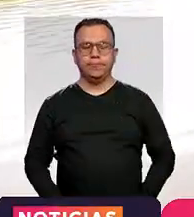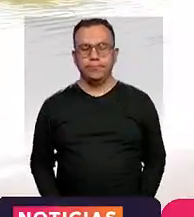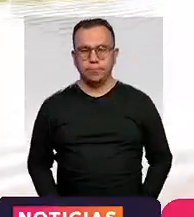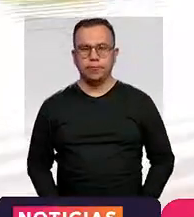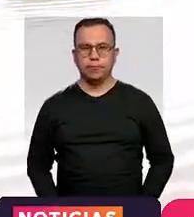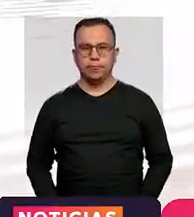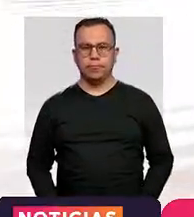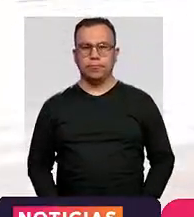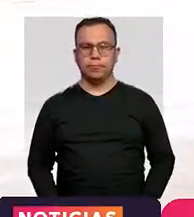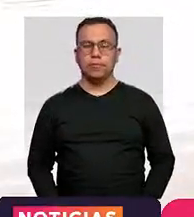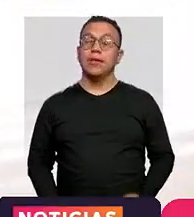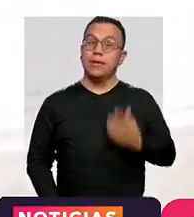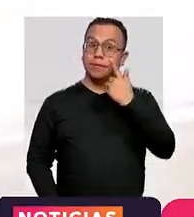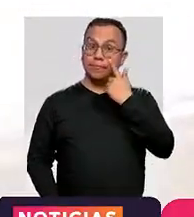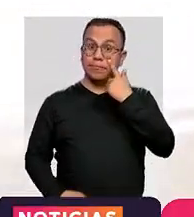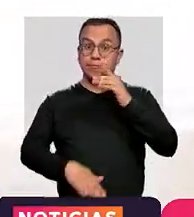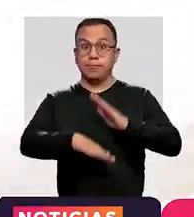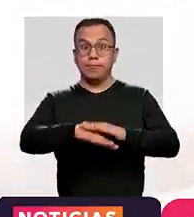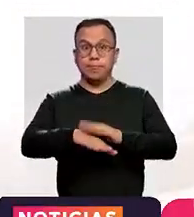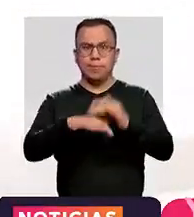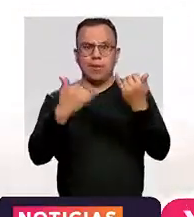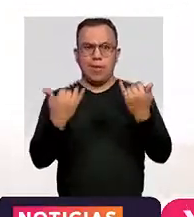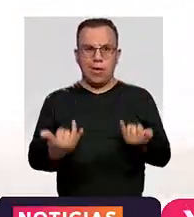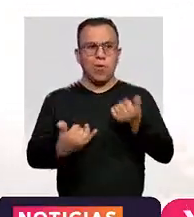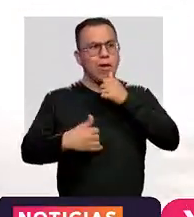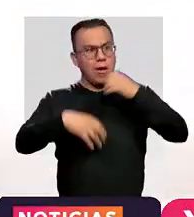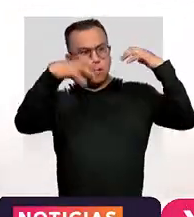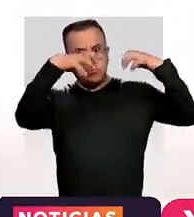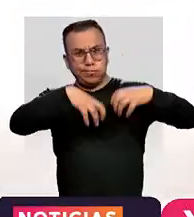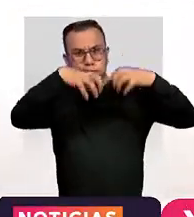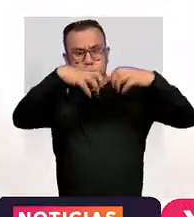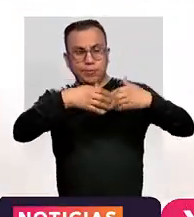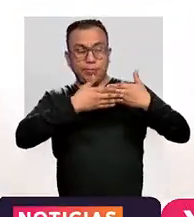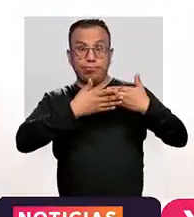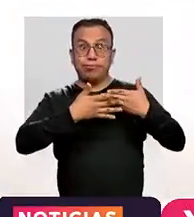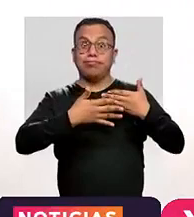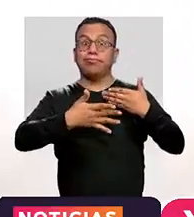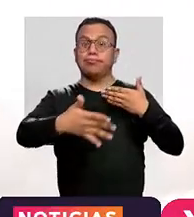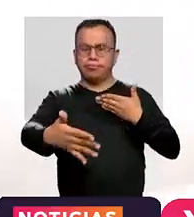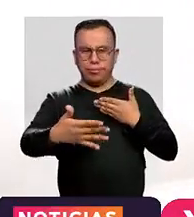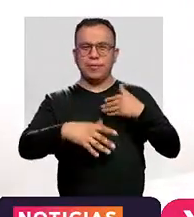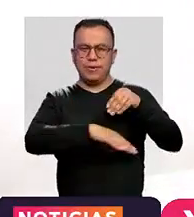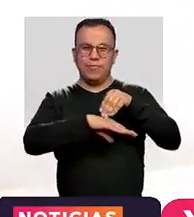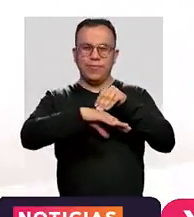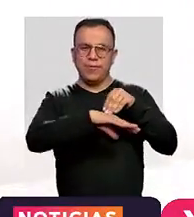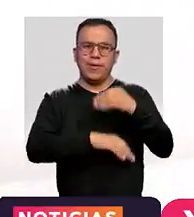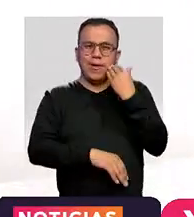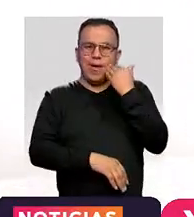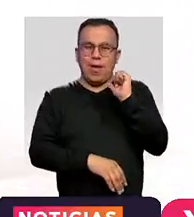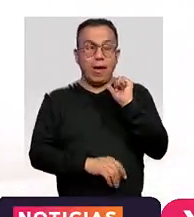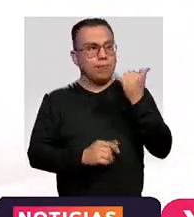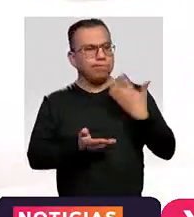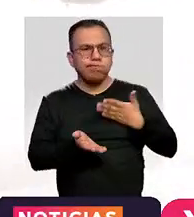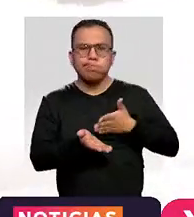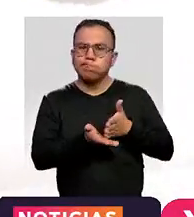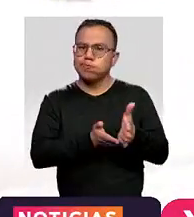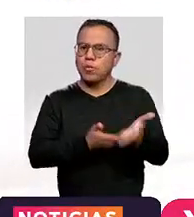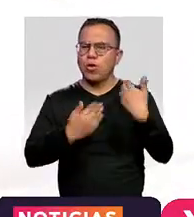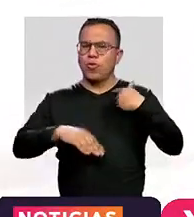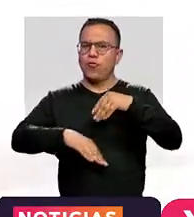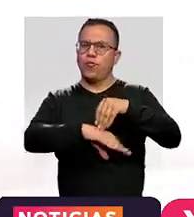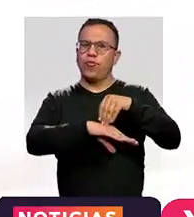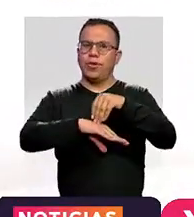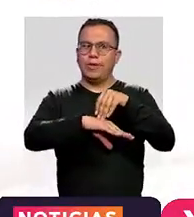Bueno, recordemos que continuamos con una temporada de lluvias muy significativa. El fenómeno de la Niña sigue presente, ha sido un